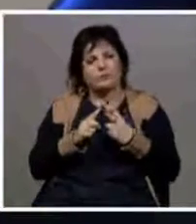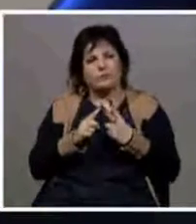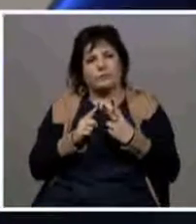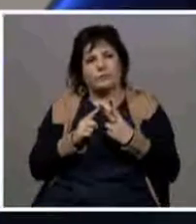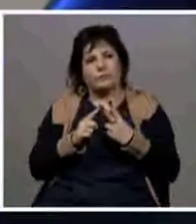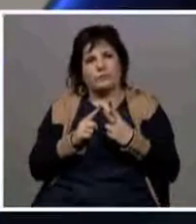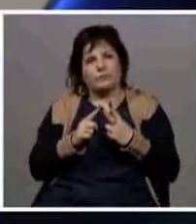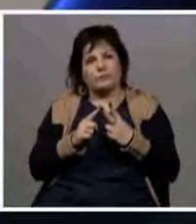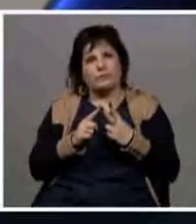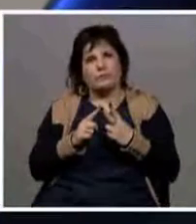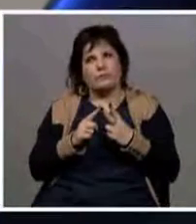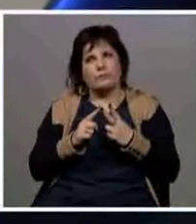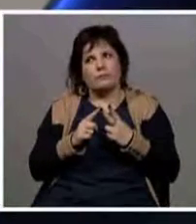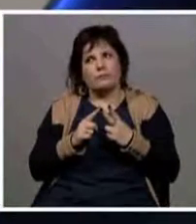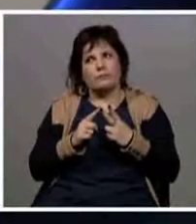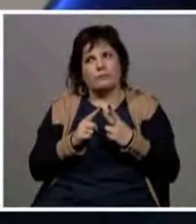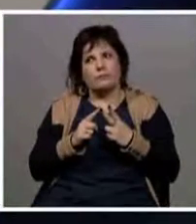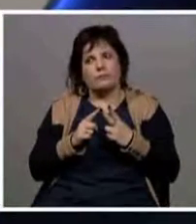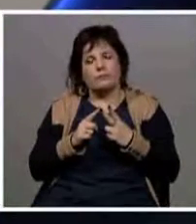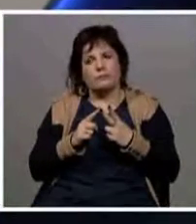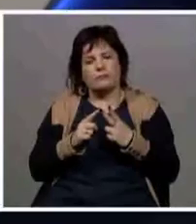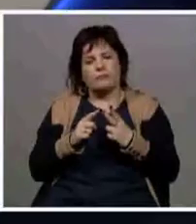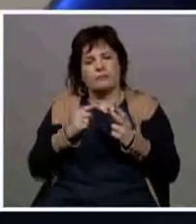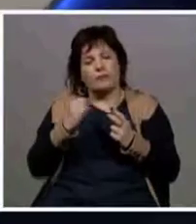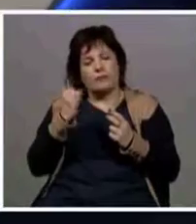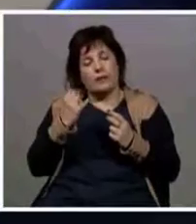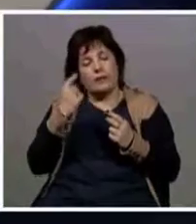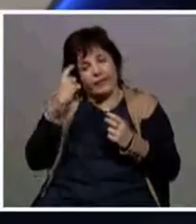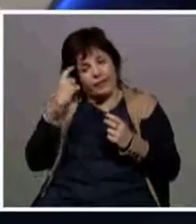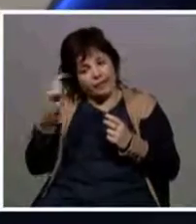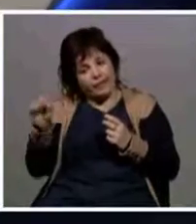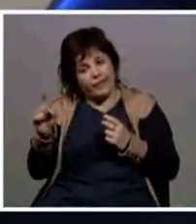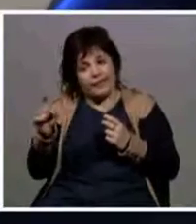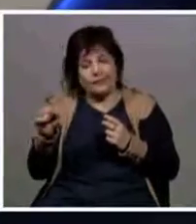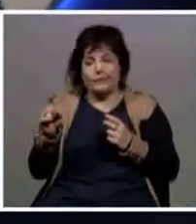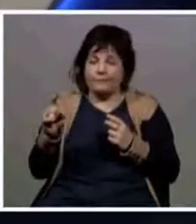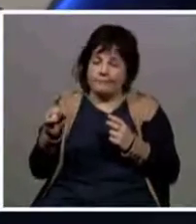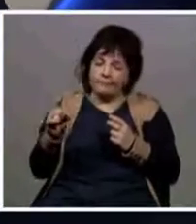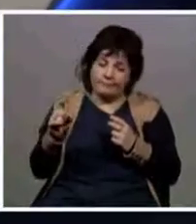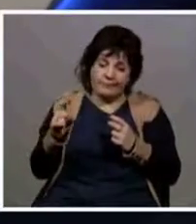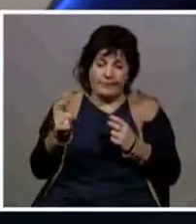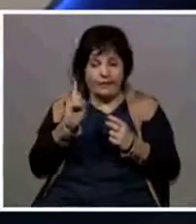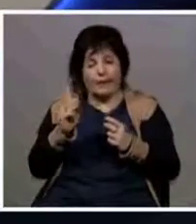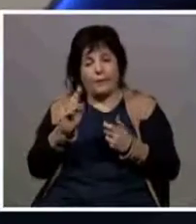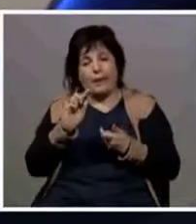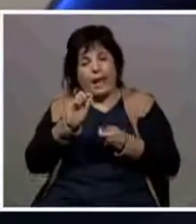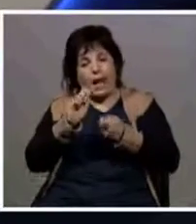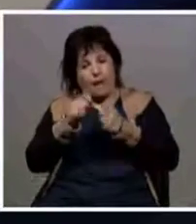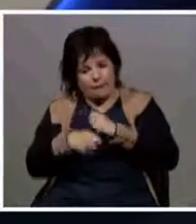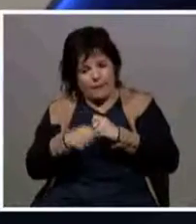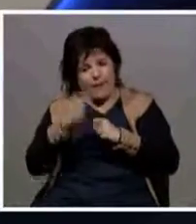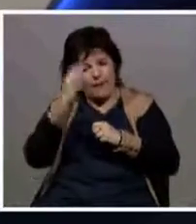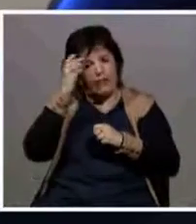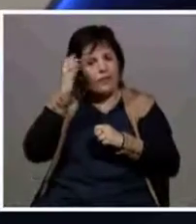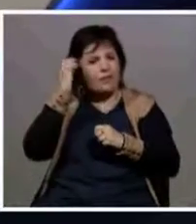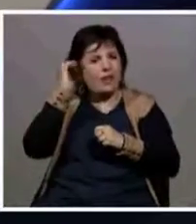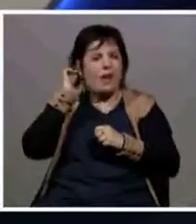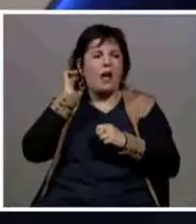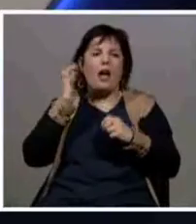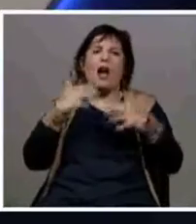hay una idea que hay que de alguna manera de construir y es que en las adolescentes